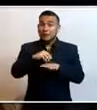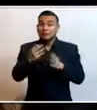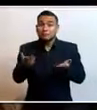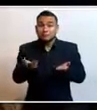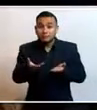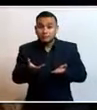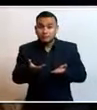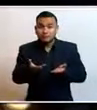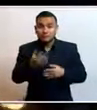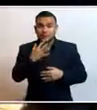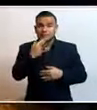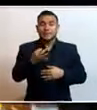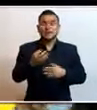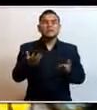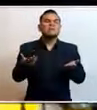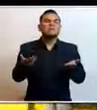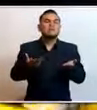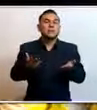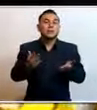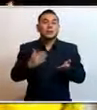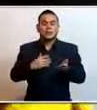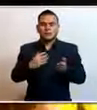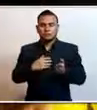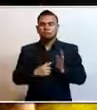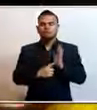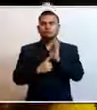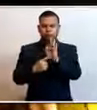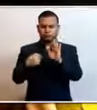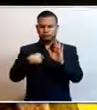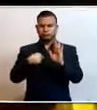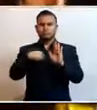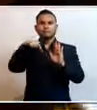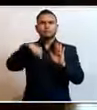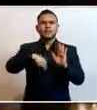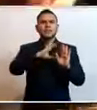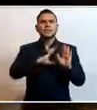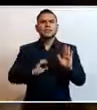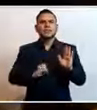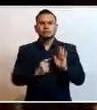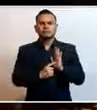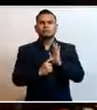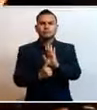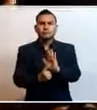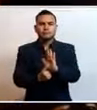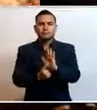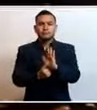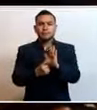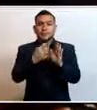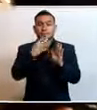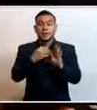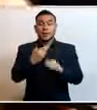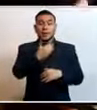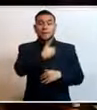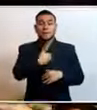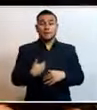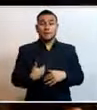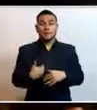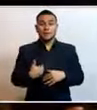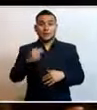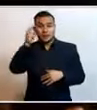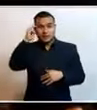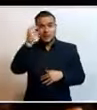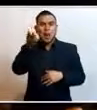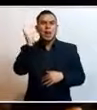Y cuando salí yo a decir, miren, yo no estoy en Miami, yo estoy acá, el que iba a Miami era otro, ay, el presidente dice discursos de